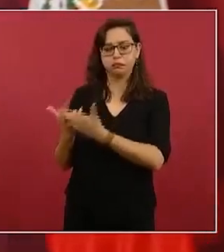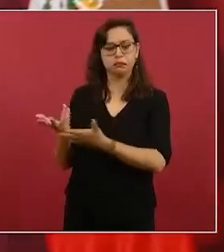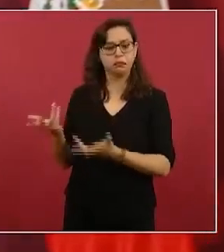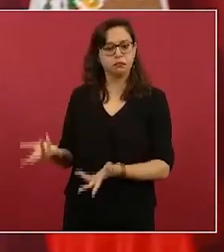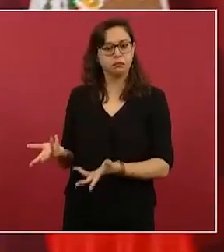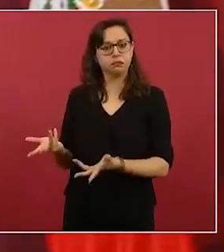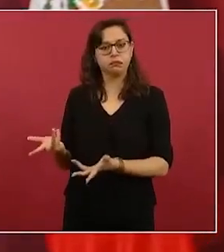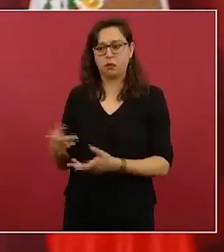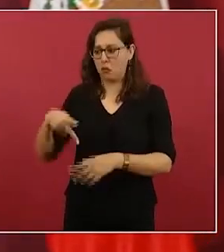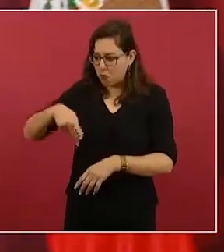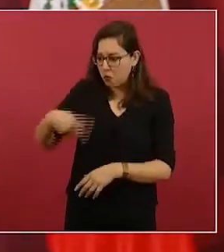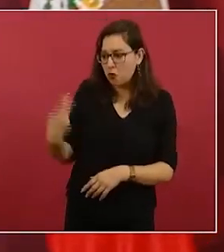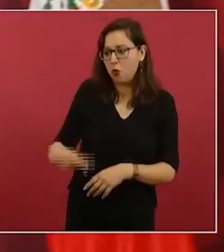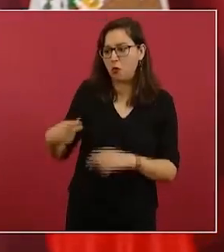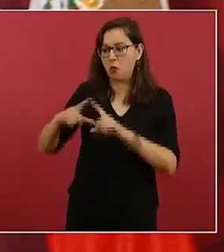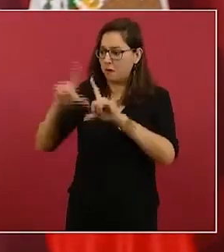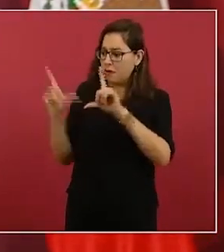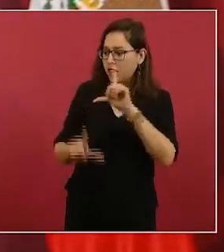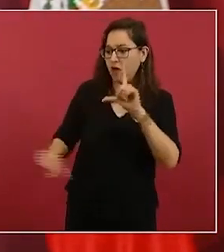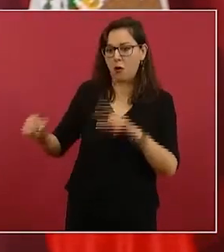Y es de la nación,